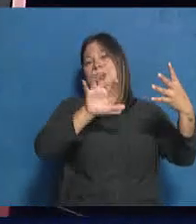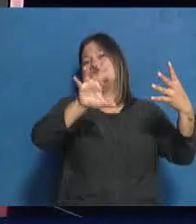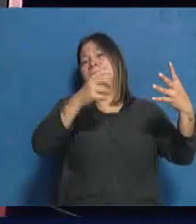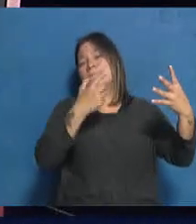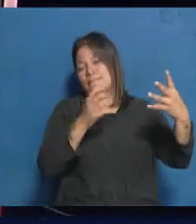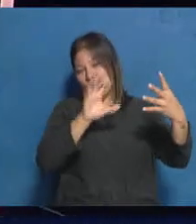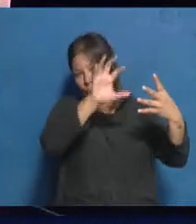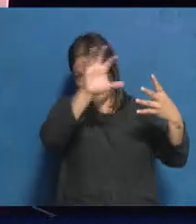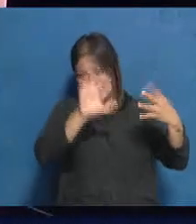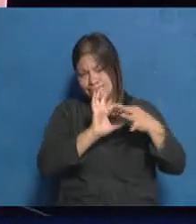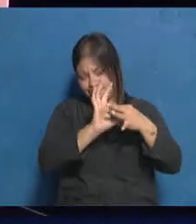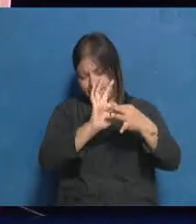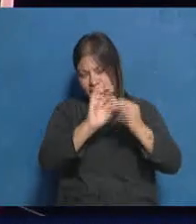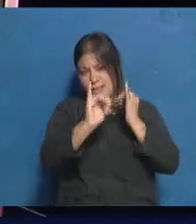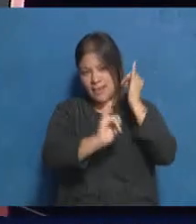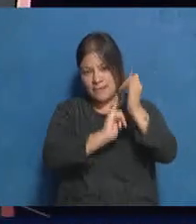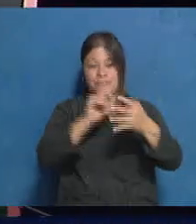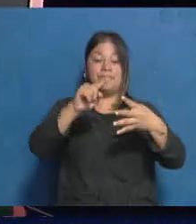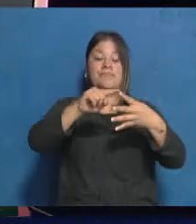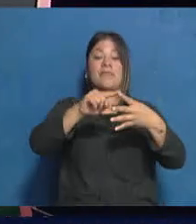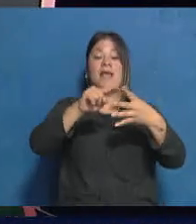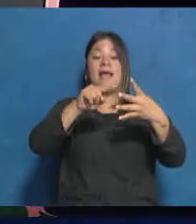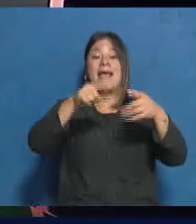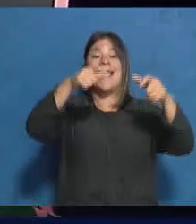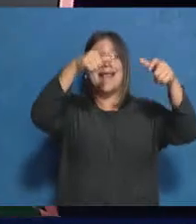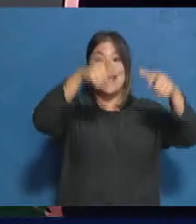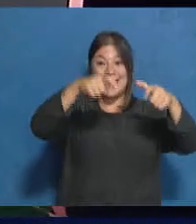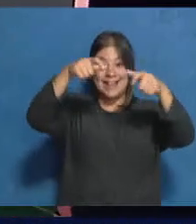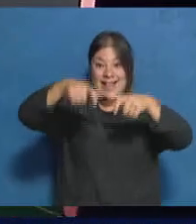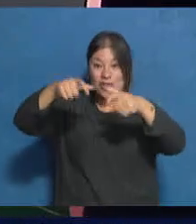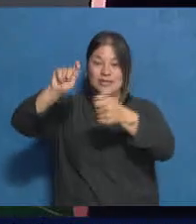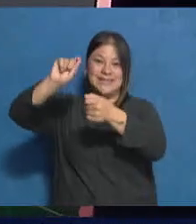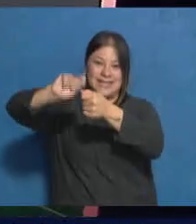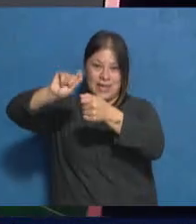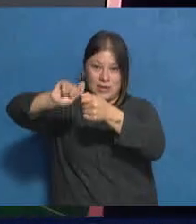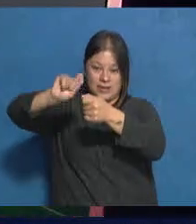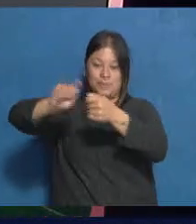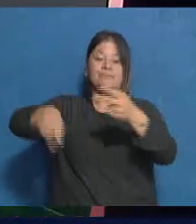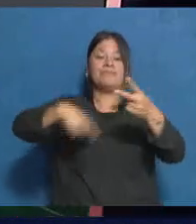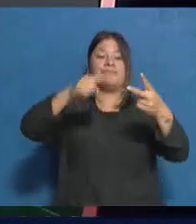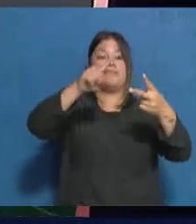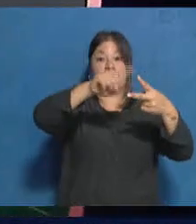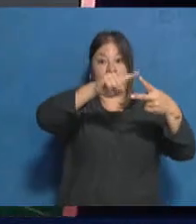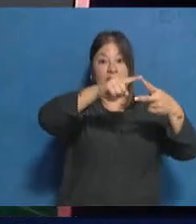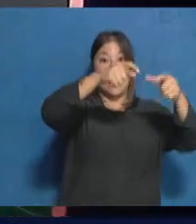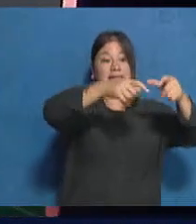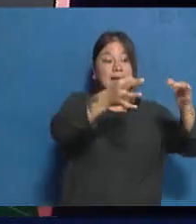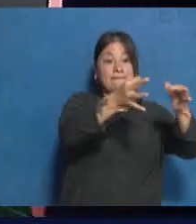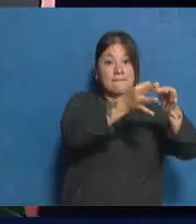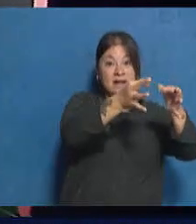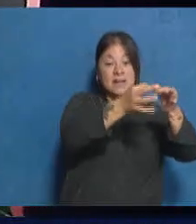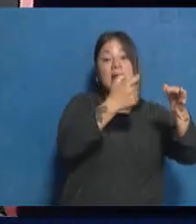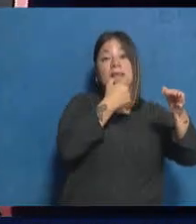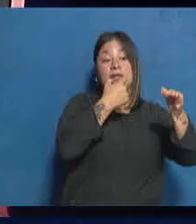con algo que ya se lo vamos a explicar. El Estadio Madre de Ciudades, que es el de Santiago. El Estadio Malvinas Argentinas, que es el